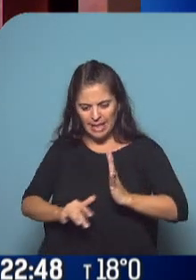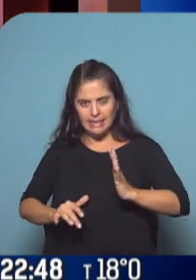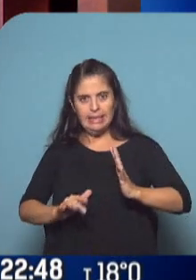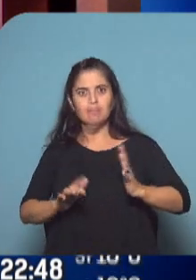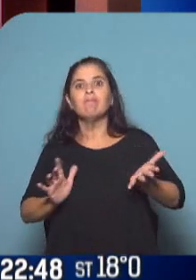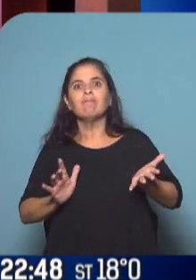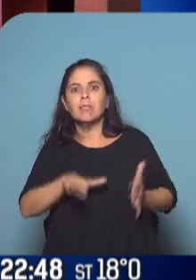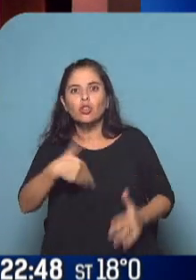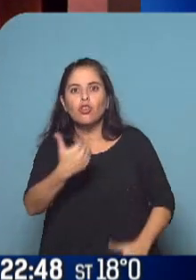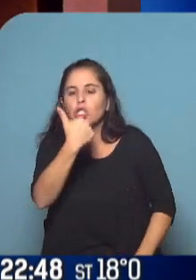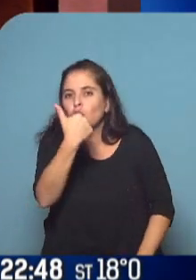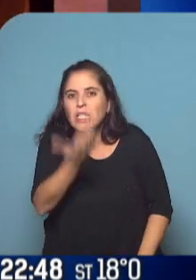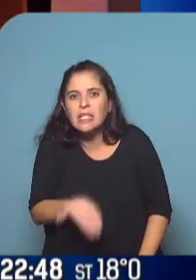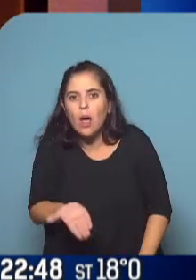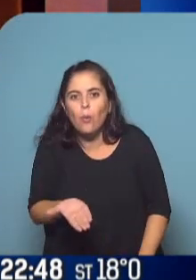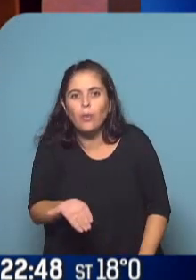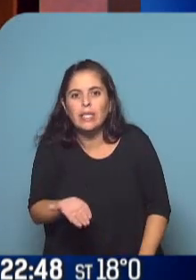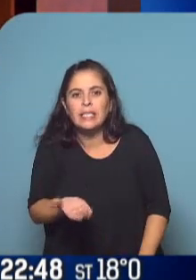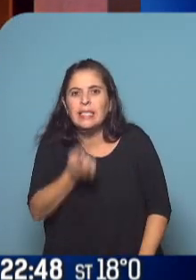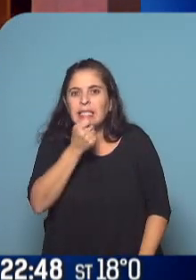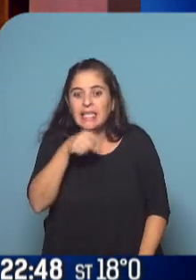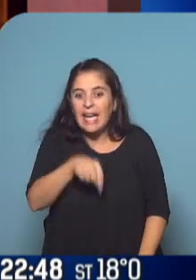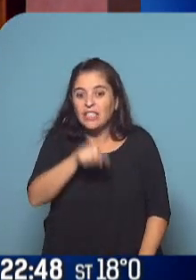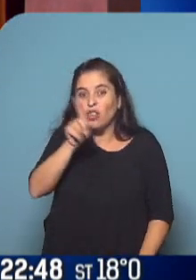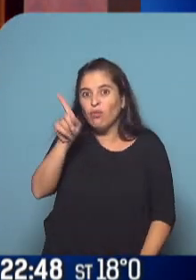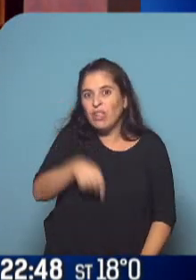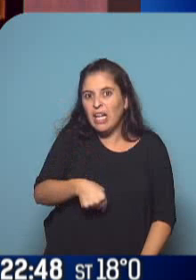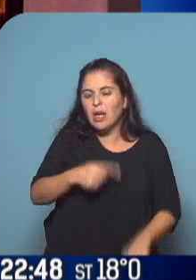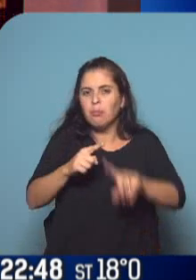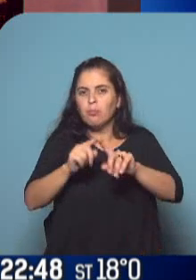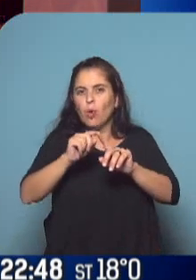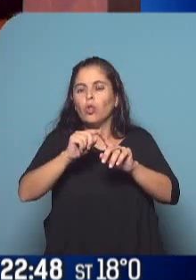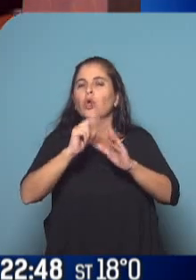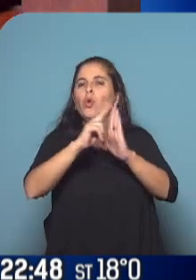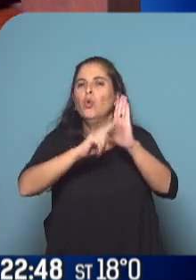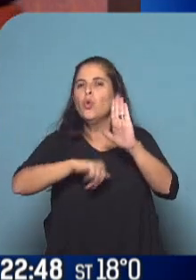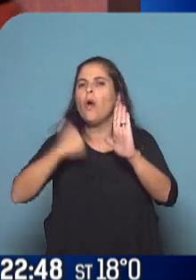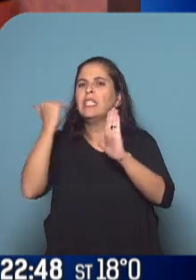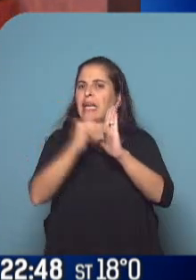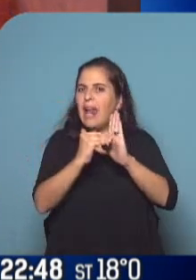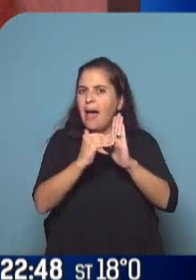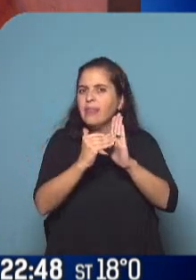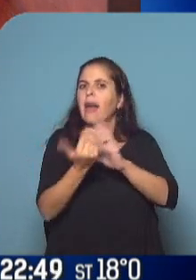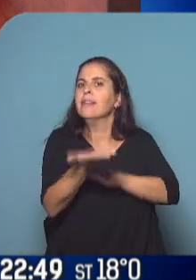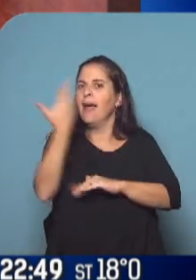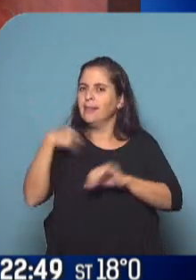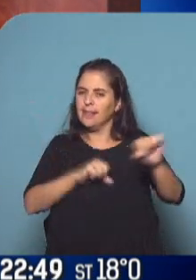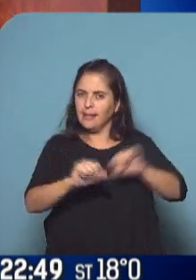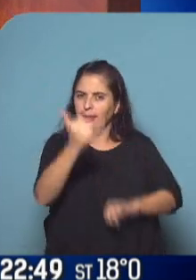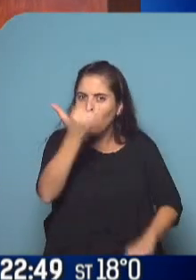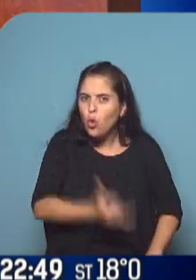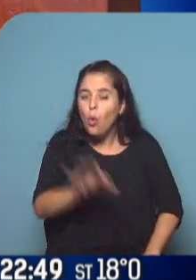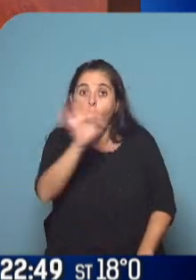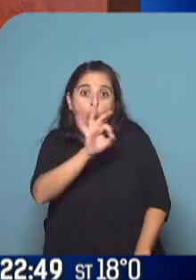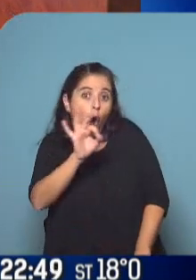una reacción al ataque en Nueva Zelanda con las mezquitas, o esto es fruto más bien de tensiones que son